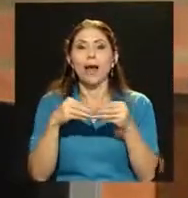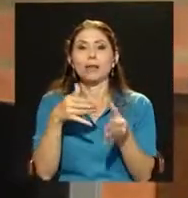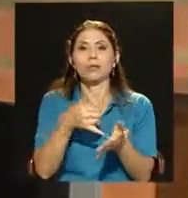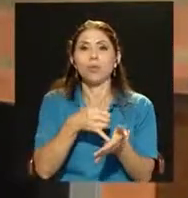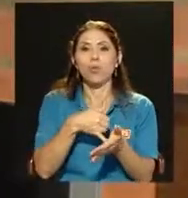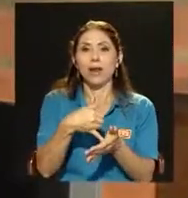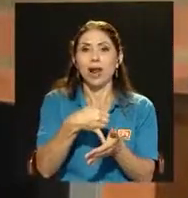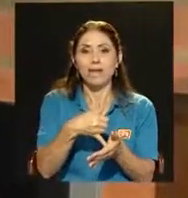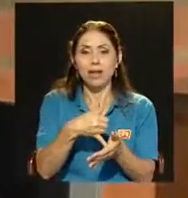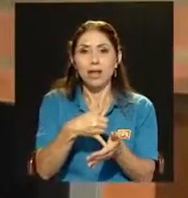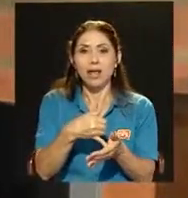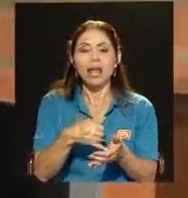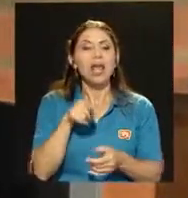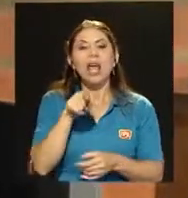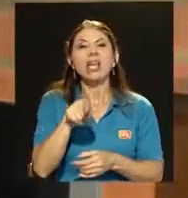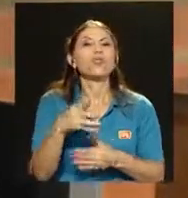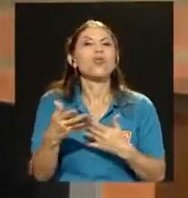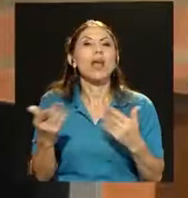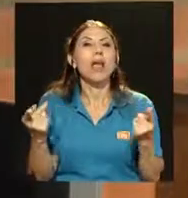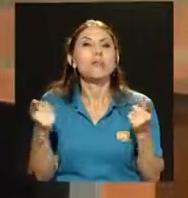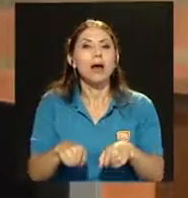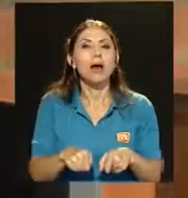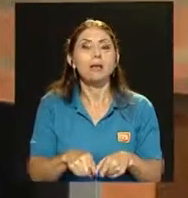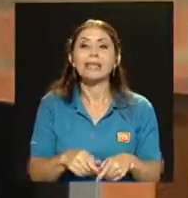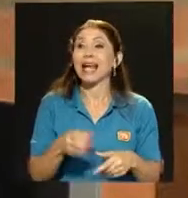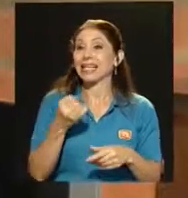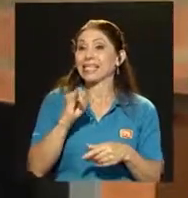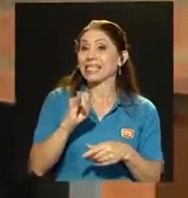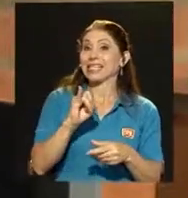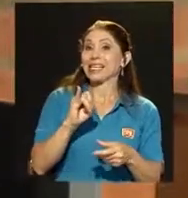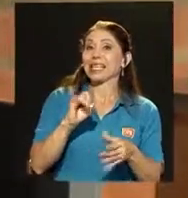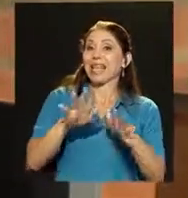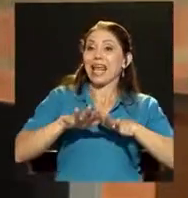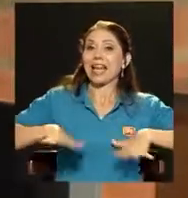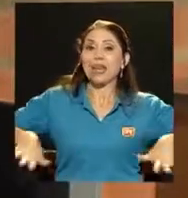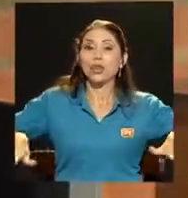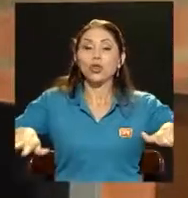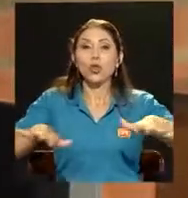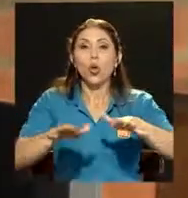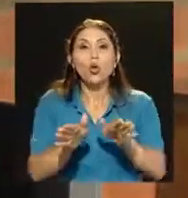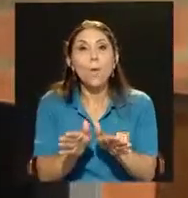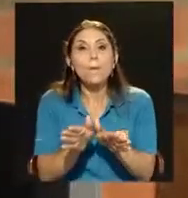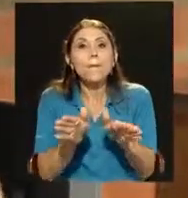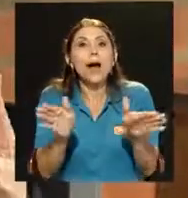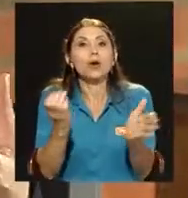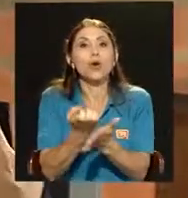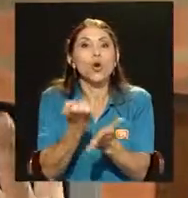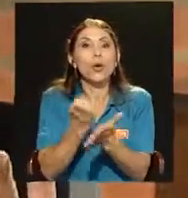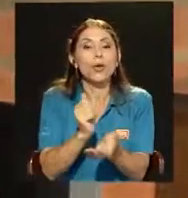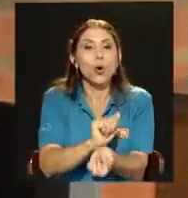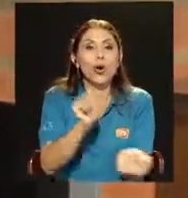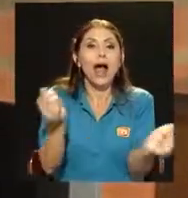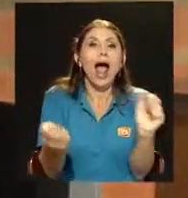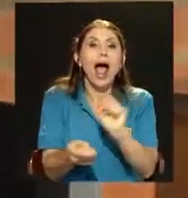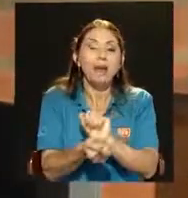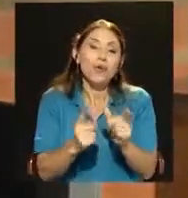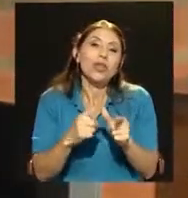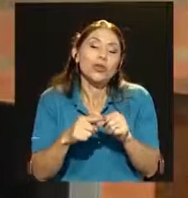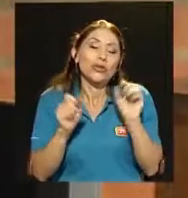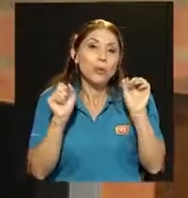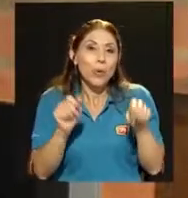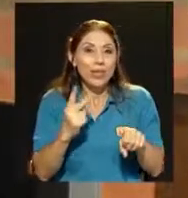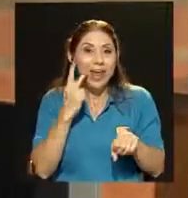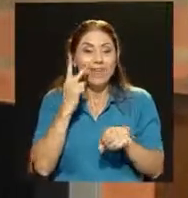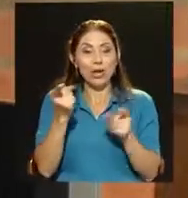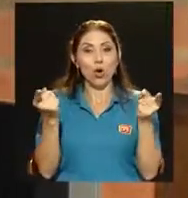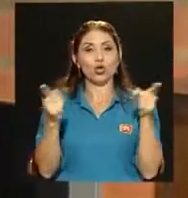Esto lo que genera es que si hay un cambio en el entorno macroeconómico, podrían haber ya consecuencias un poco más visibles para las familias en